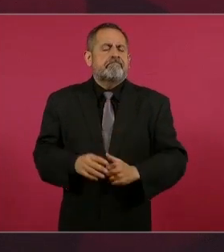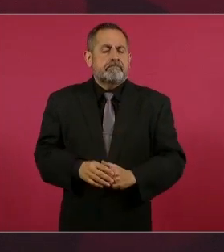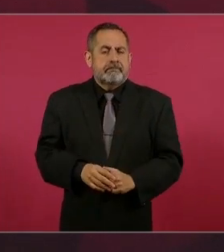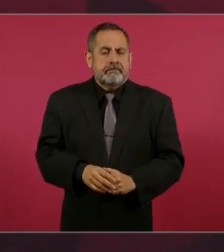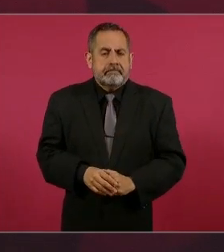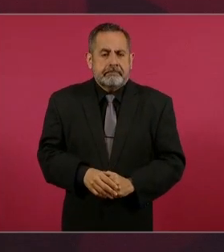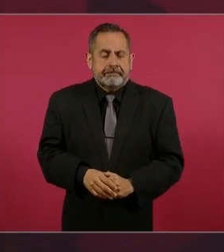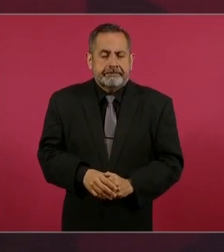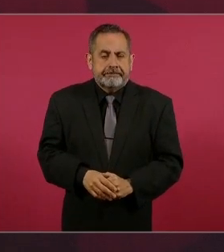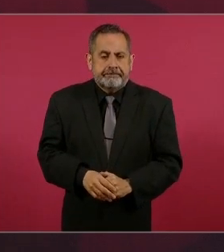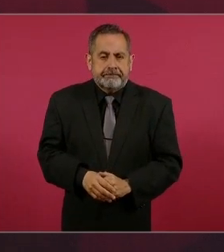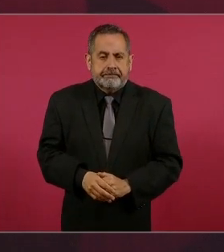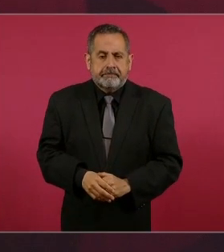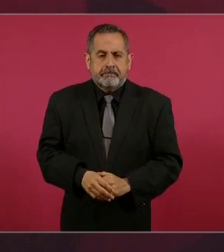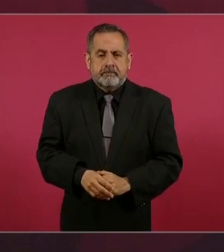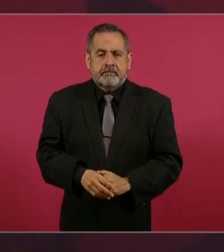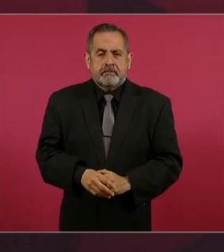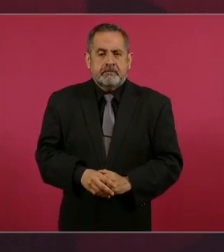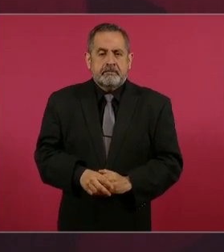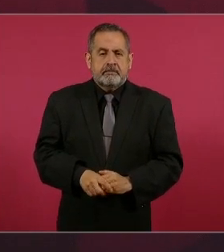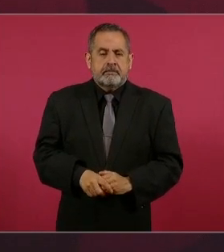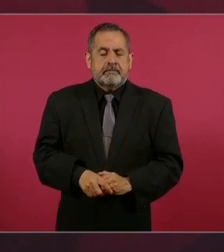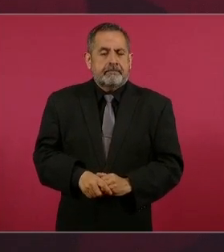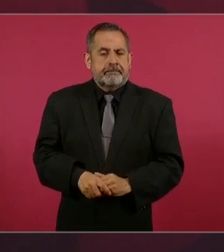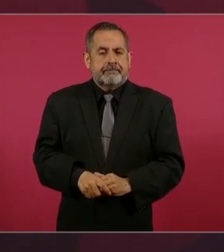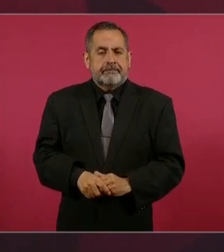hechos y